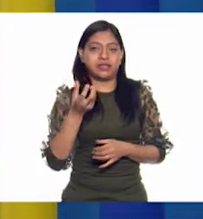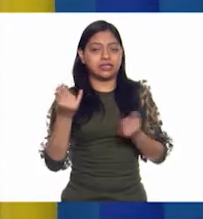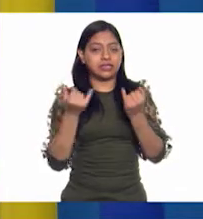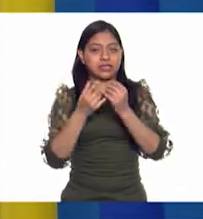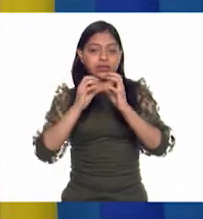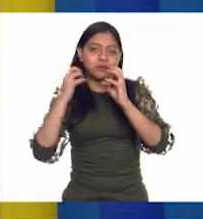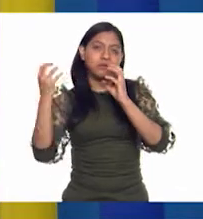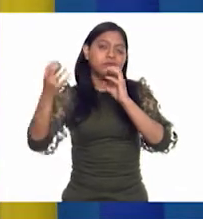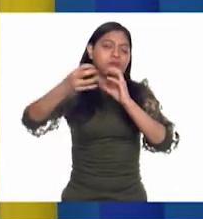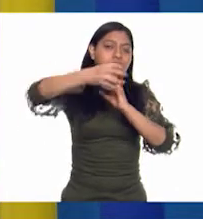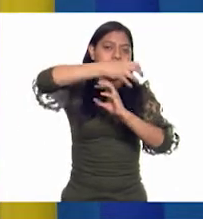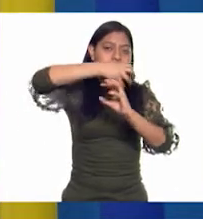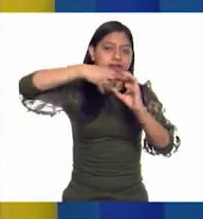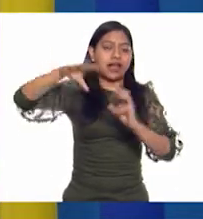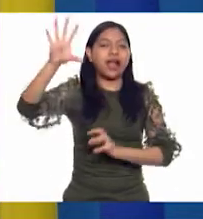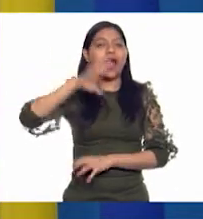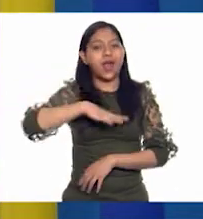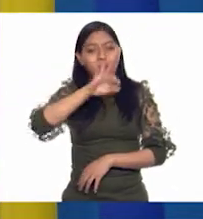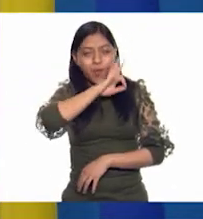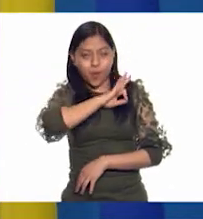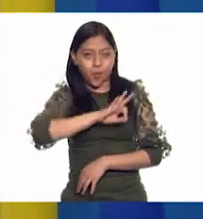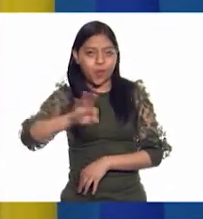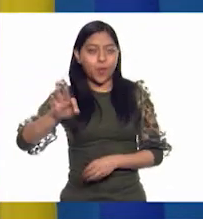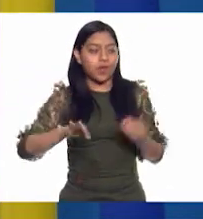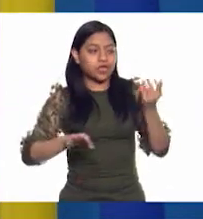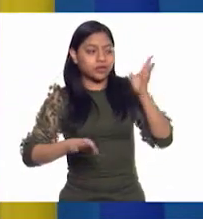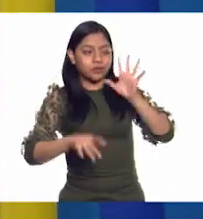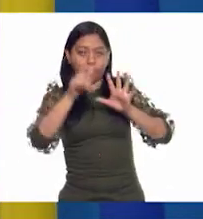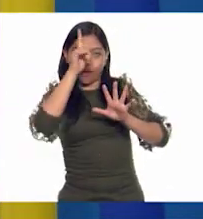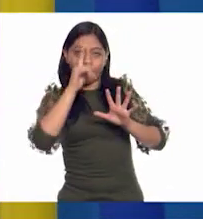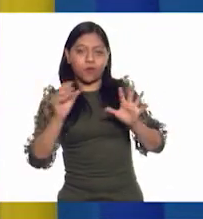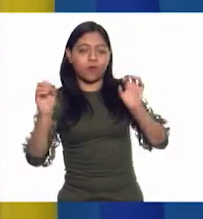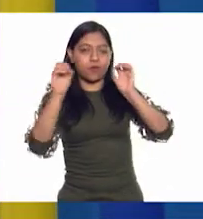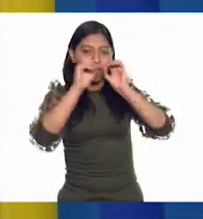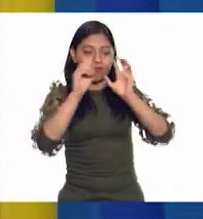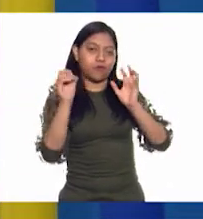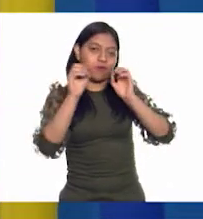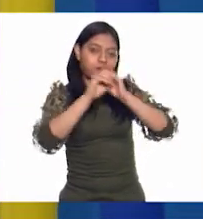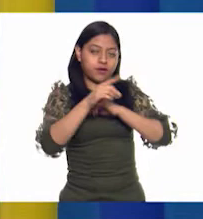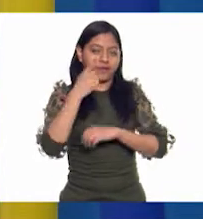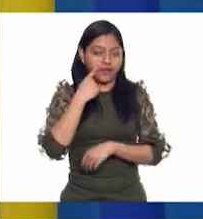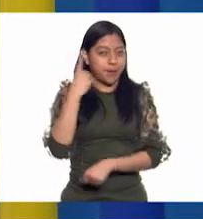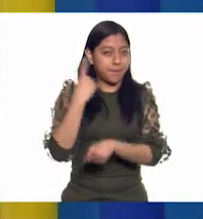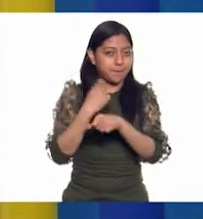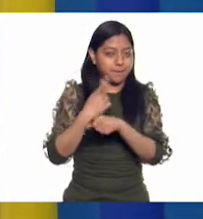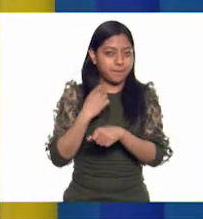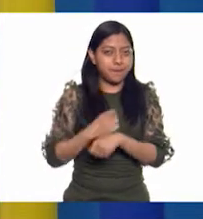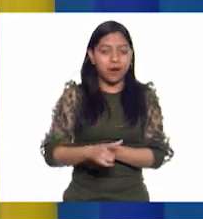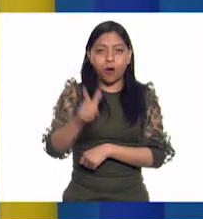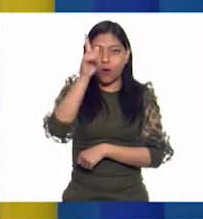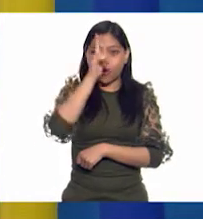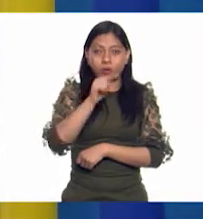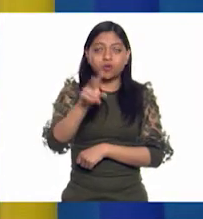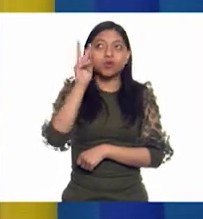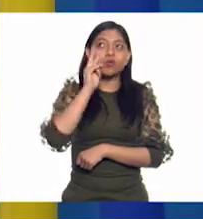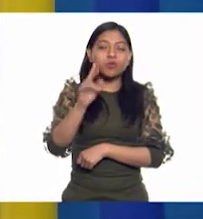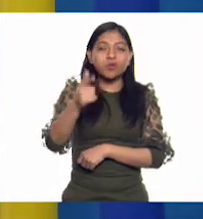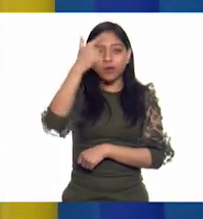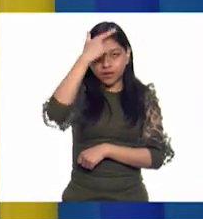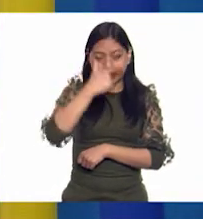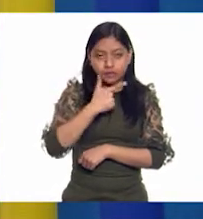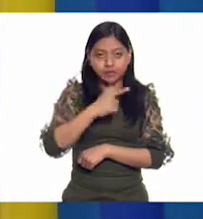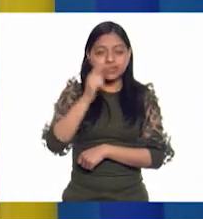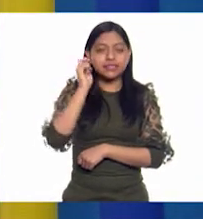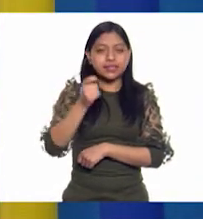traslación existen los eclipses. Vamos a empezar con el eclipse de luna, que solo lo podemos apreciar en las noches y sucede